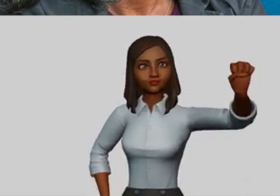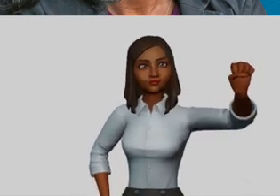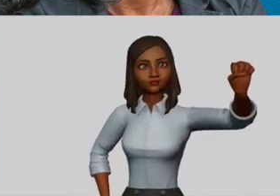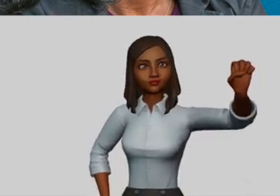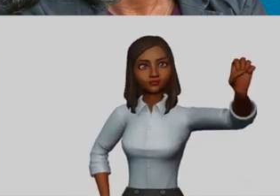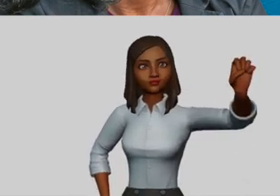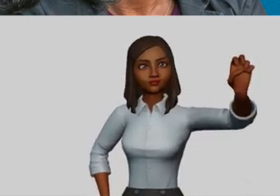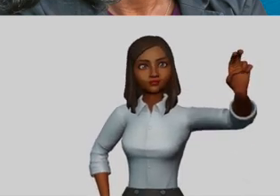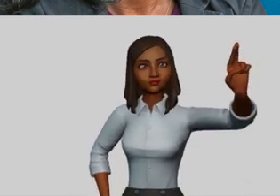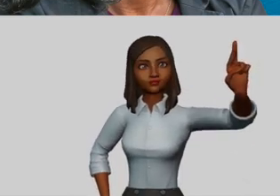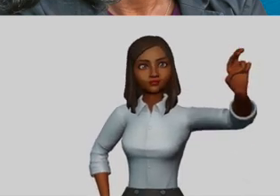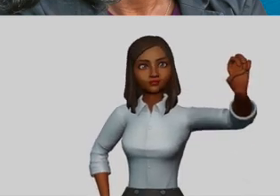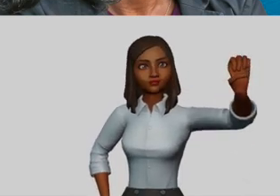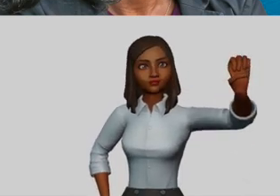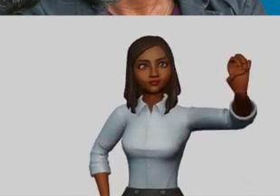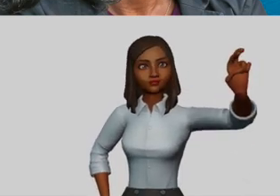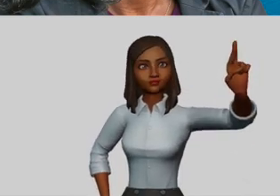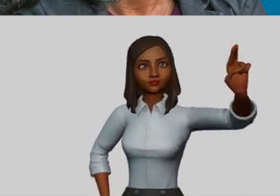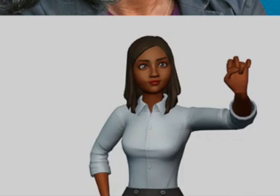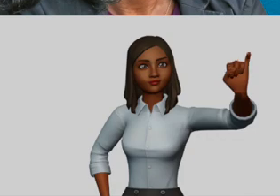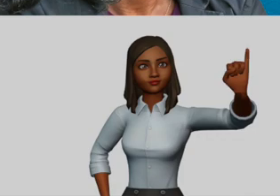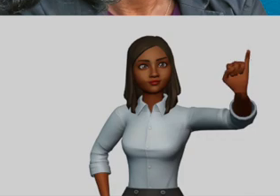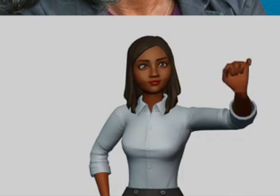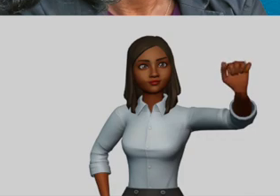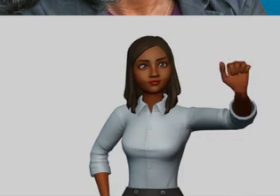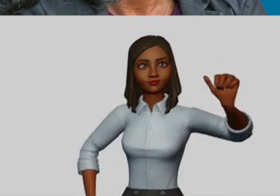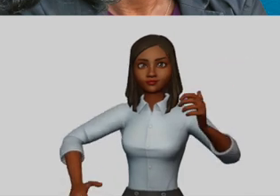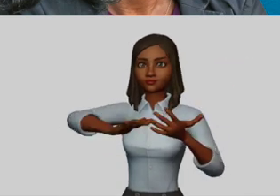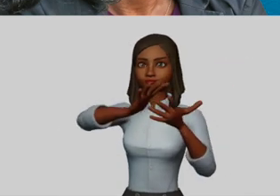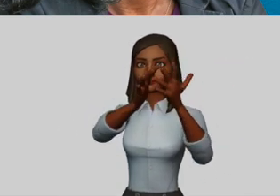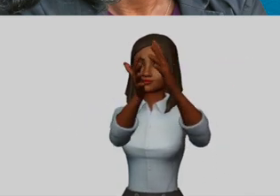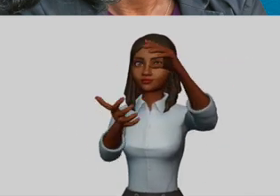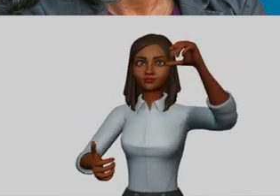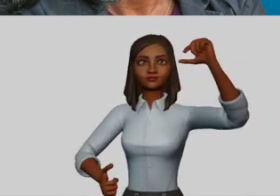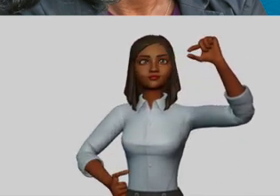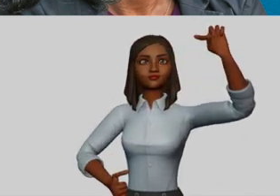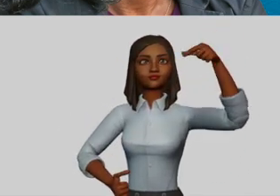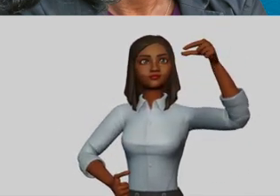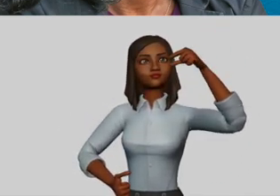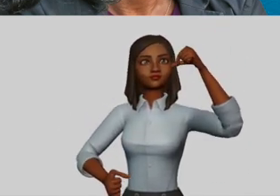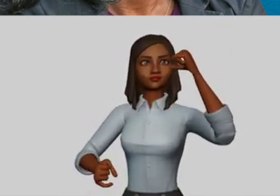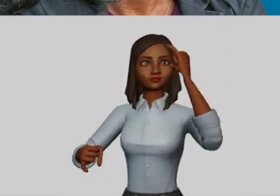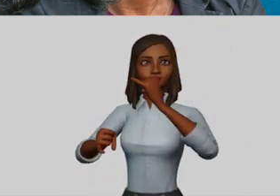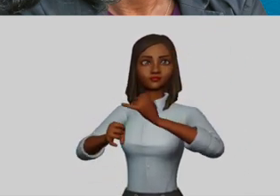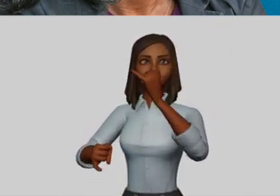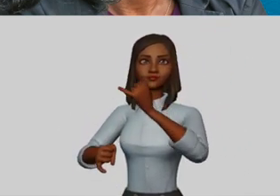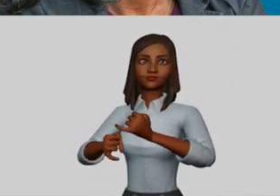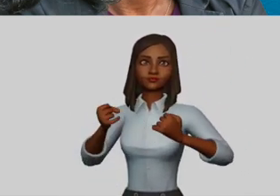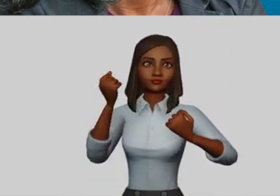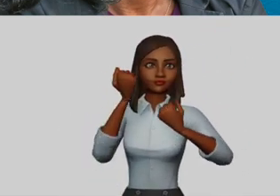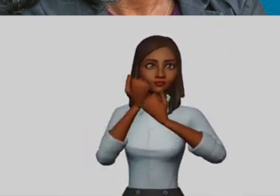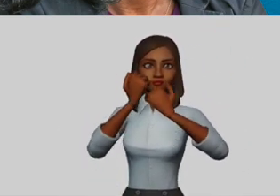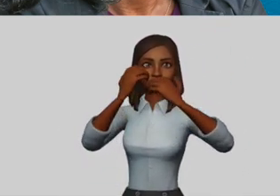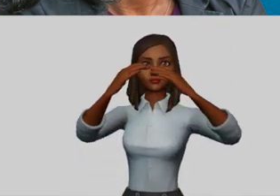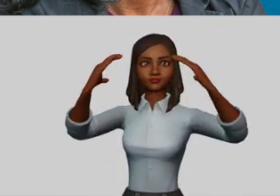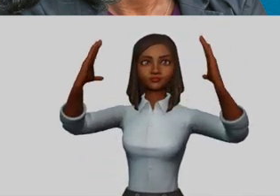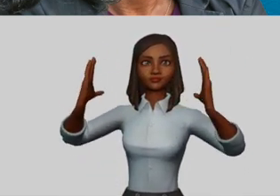discriminación en el sentido de redlining y de housing, sí lo